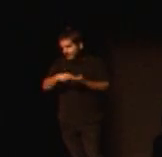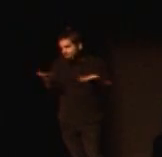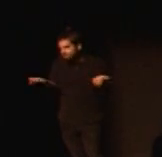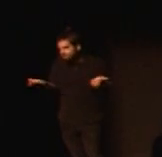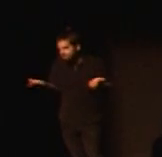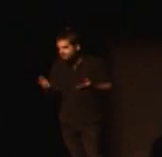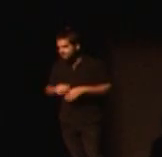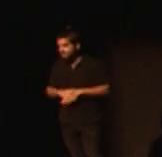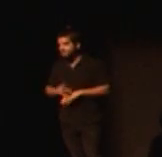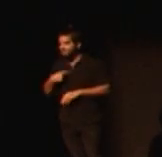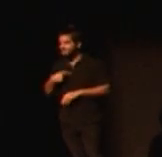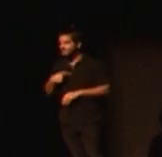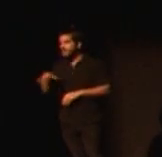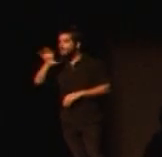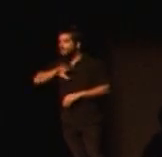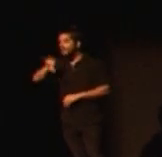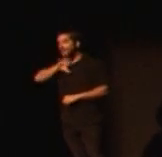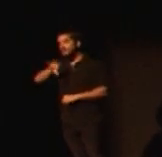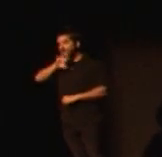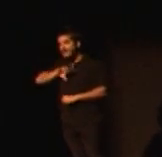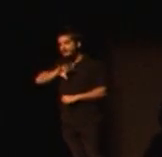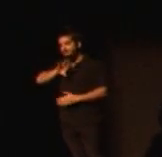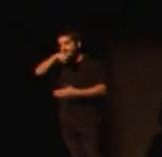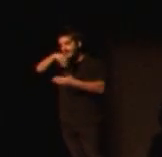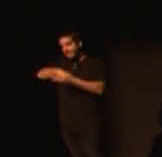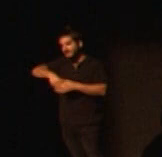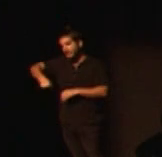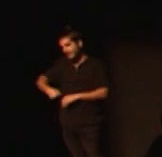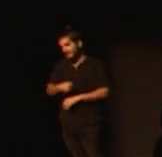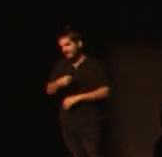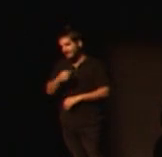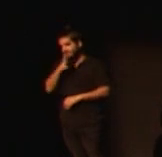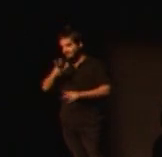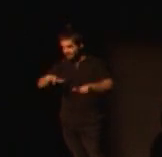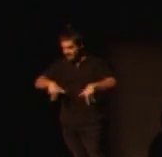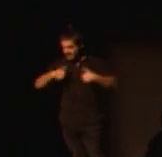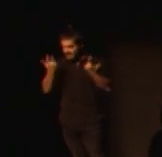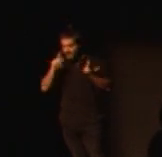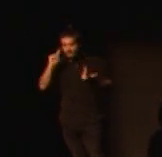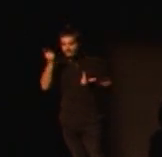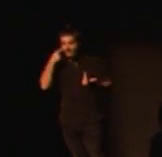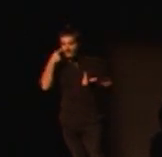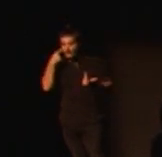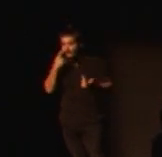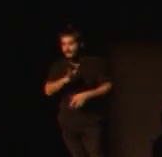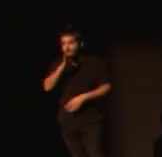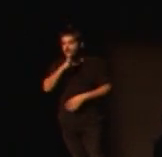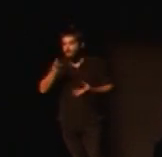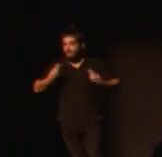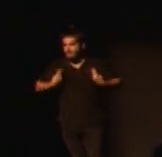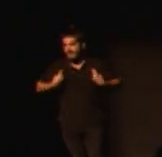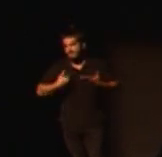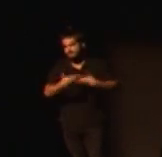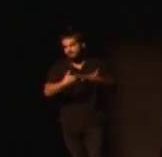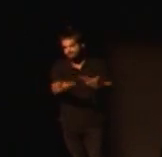Pues mira, llevo la curiosidad, porque la curiosidad me ha permitido descubrir nuevos motivos por los cuales vivir. Es que es muy importante,